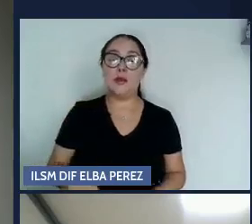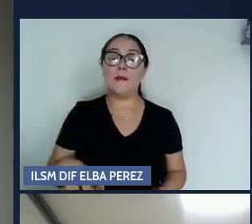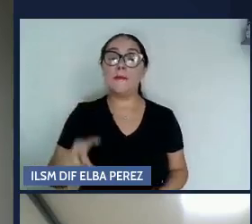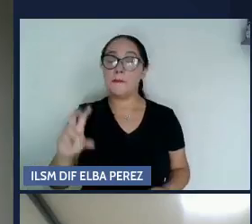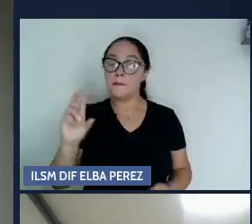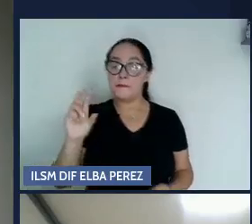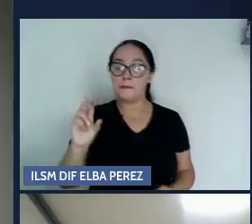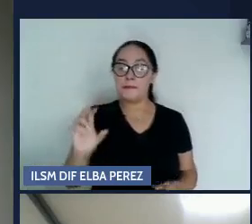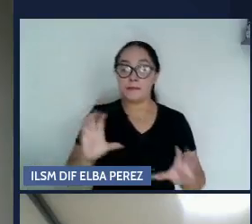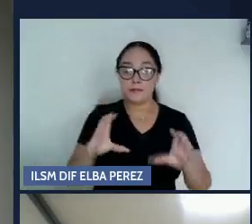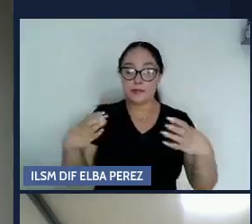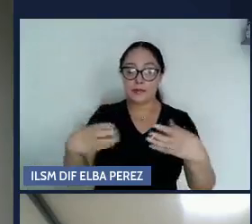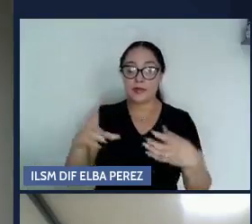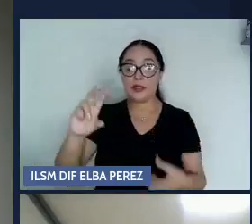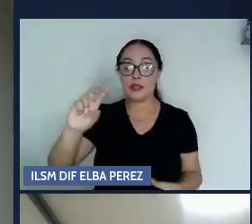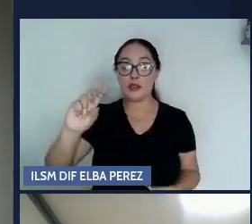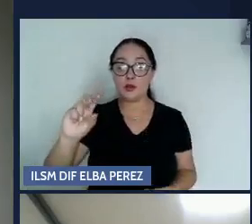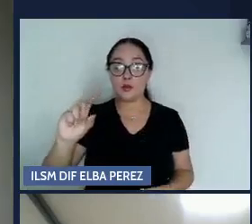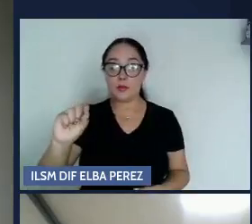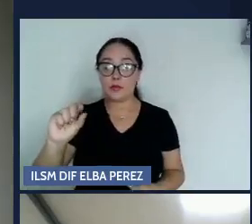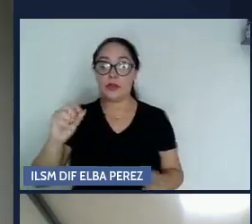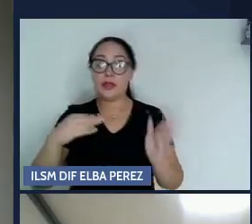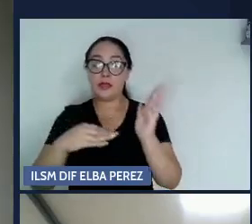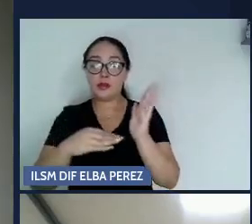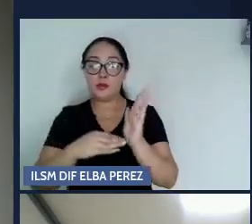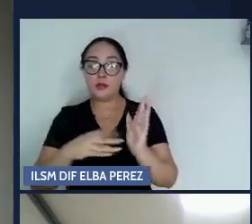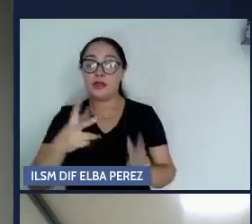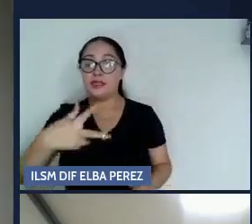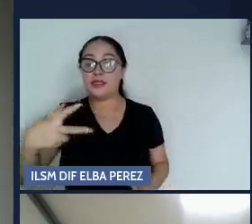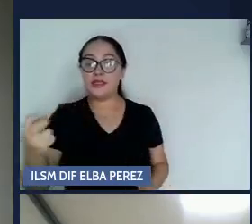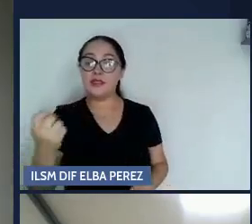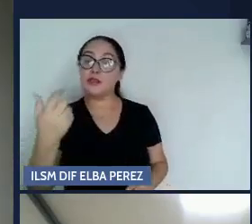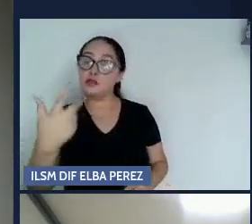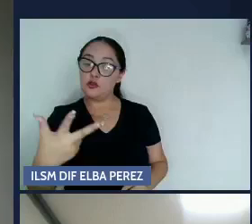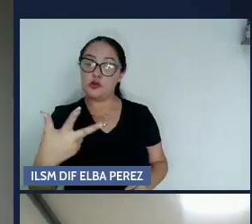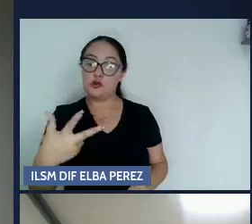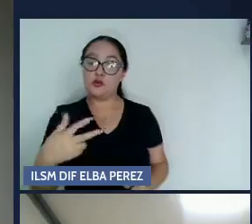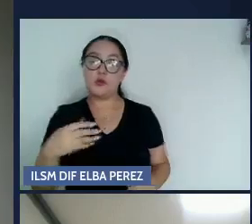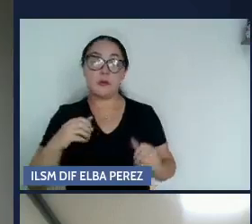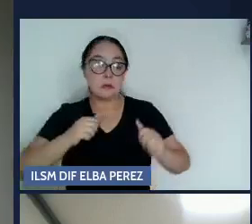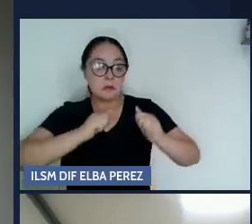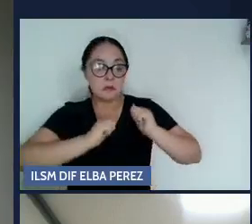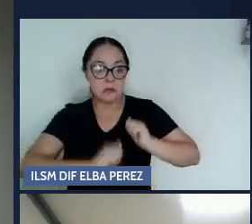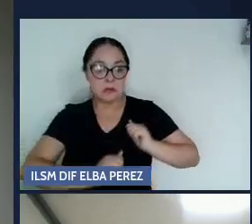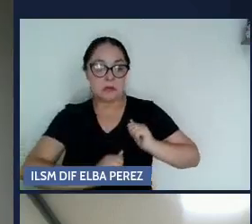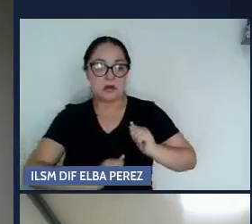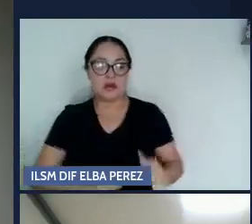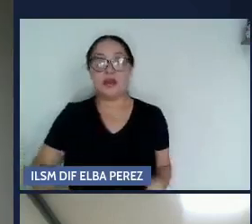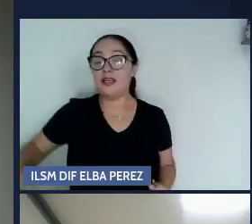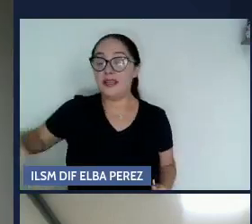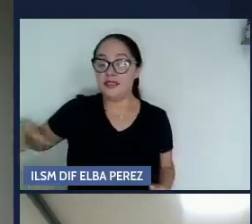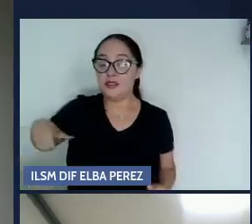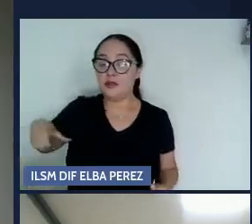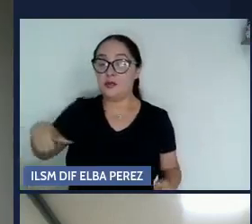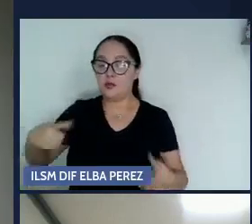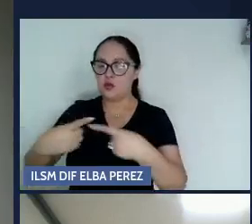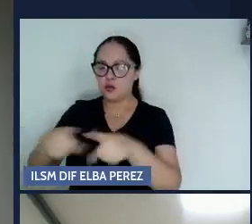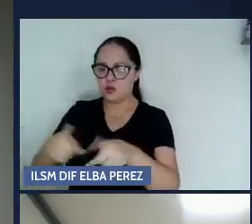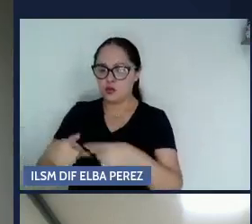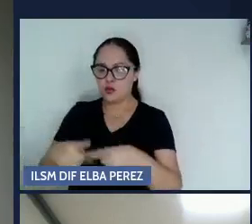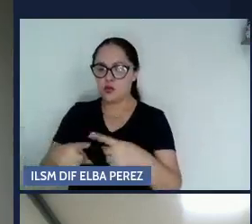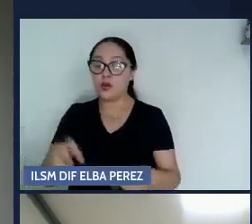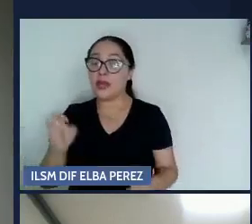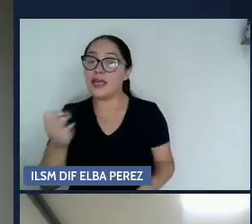20,708 cargos. A la fecha es la elección más grande que hemos tenido. Por eso la importancia de llegar el